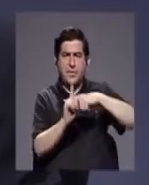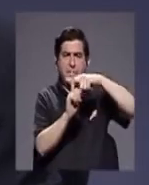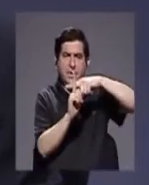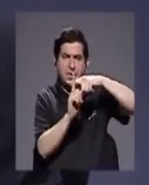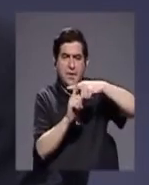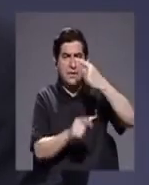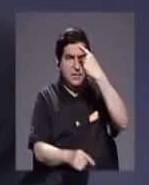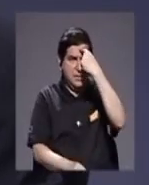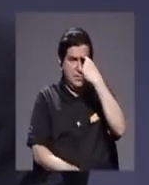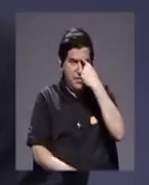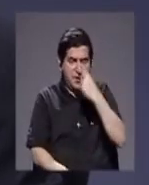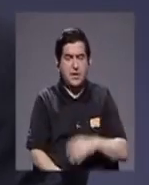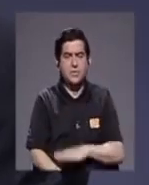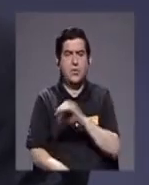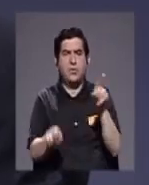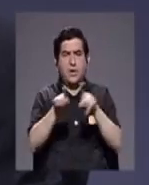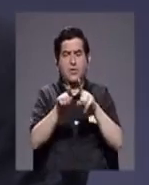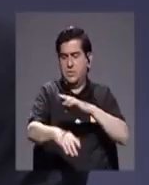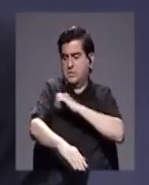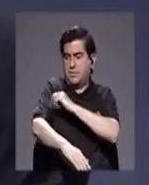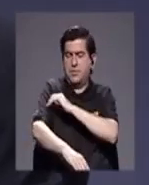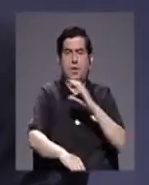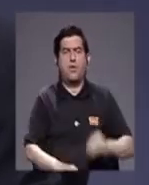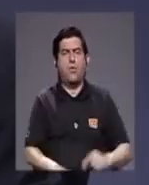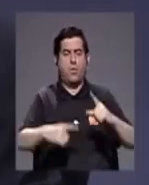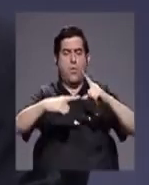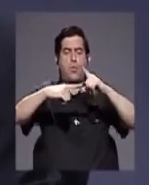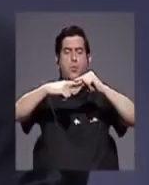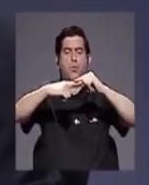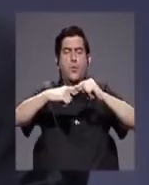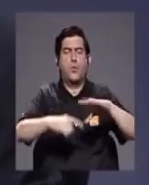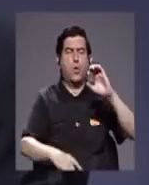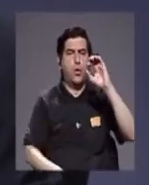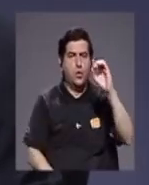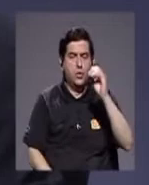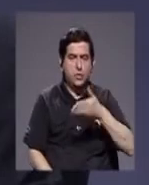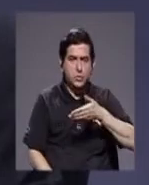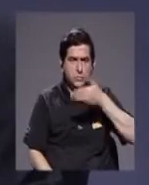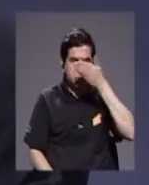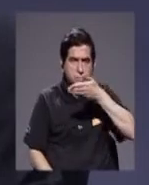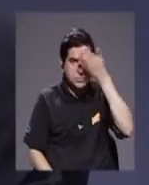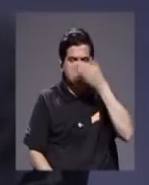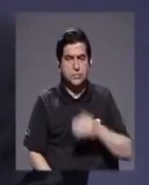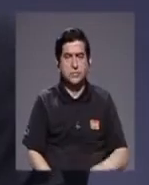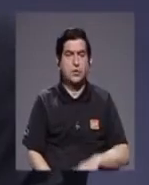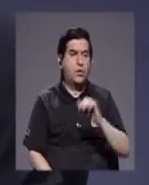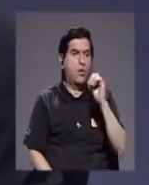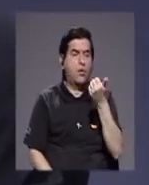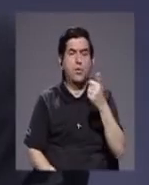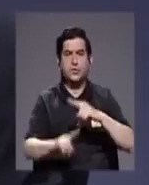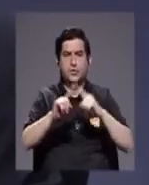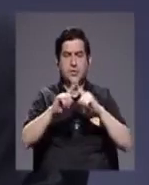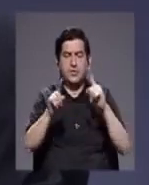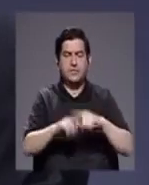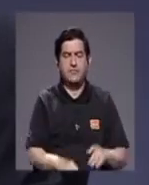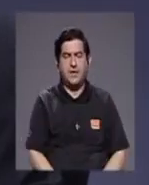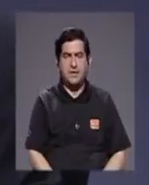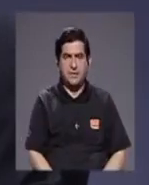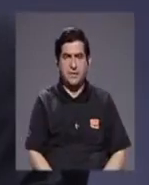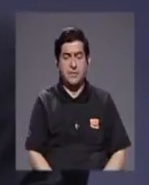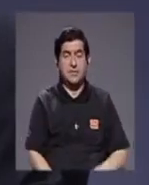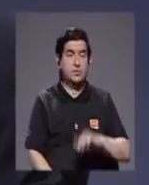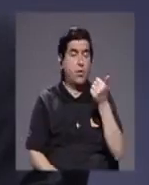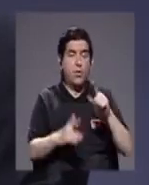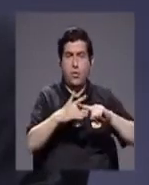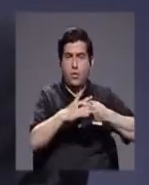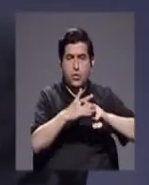o alguno de los oxímetros o verificar algunos otros signos del paciente, o hay algunos instrumentos